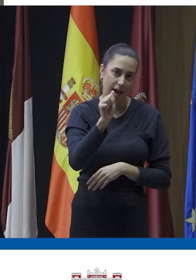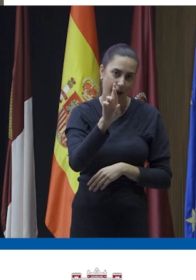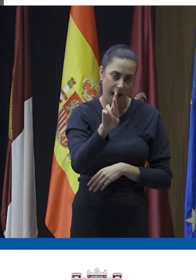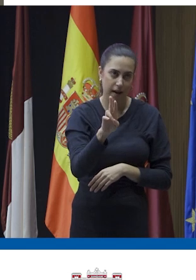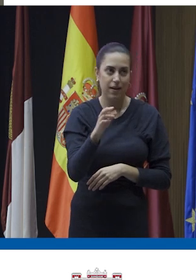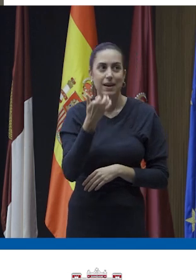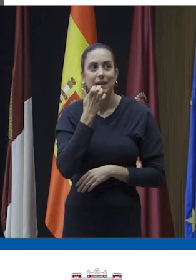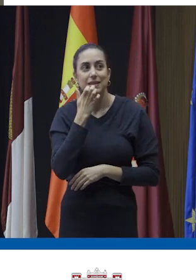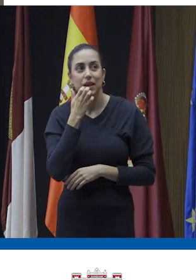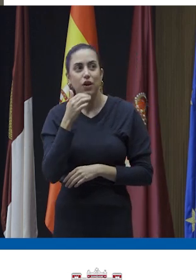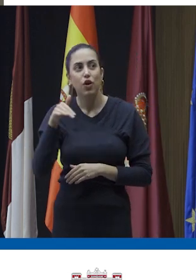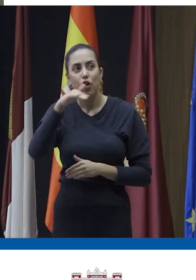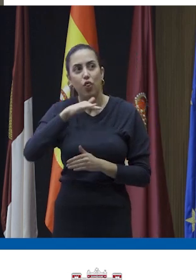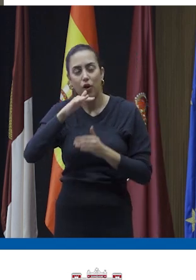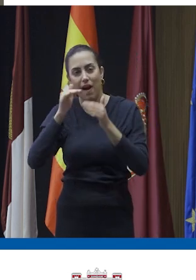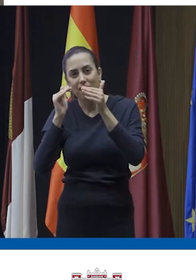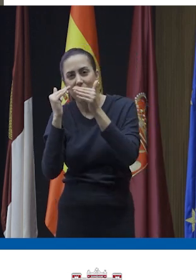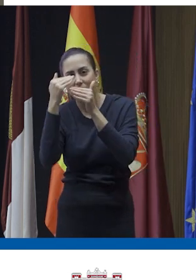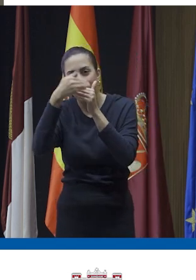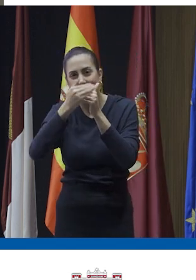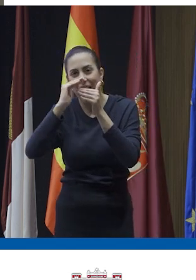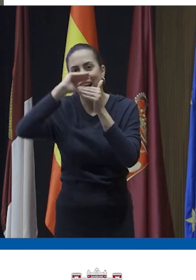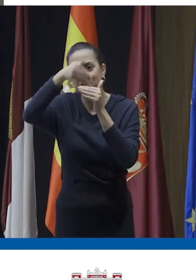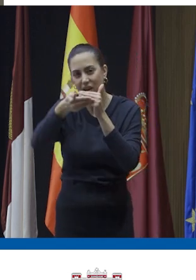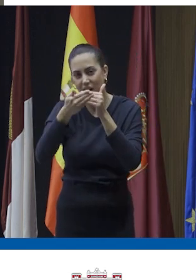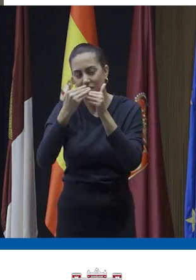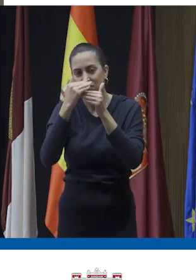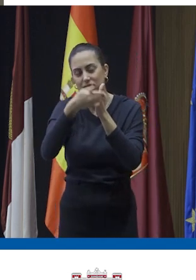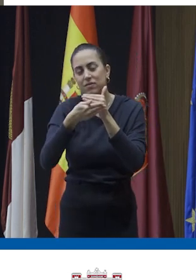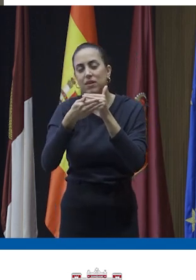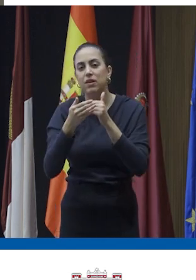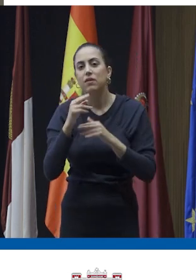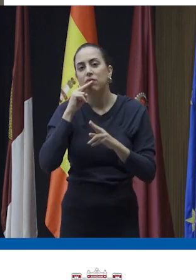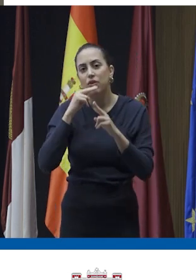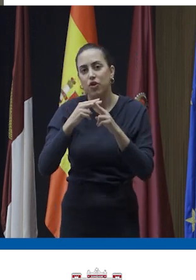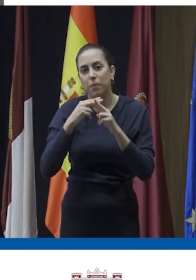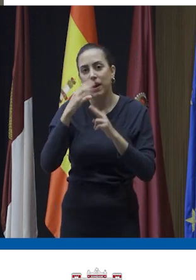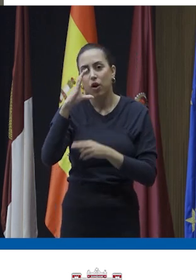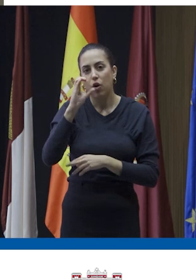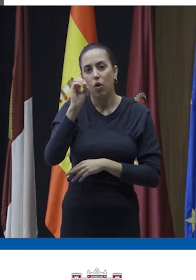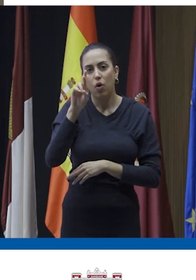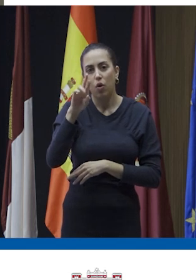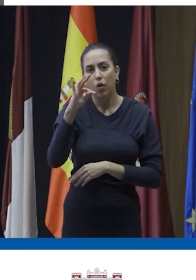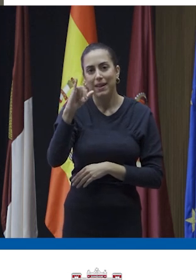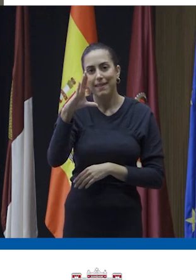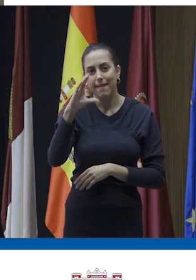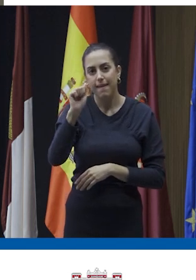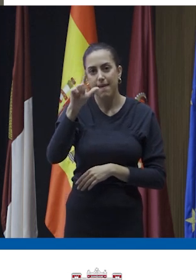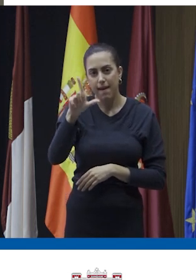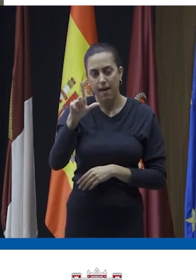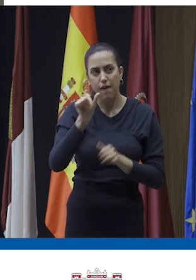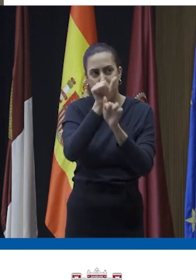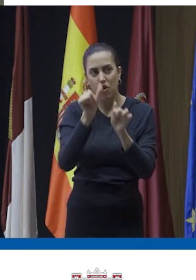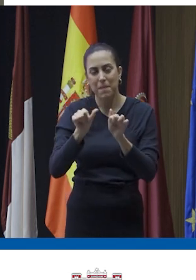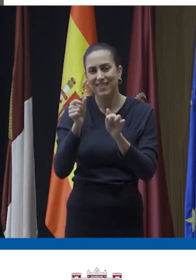más periférica del cristalino, es decir, a la parte más externa, pues encontramos en la catarata cortical, que tiene esta forma típica